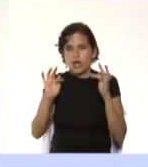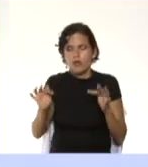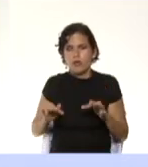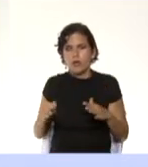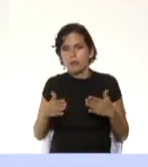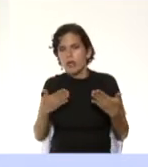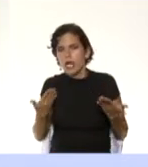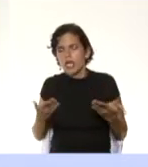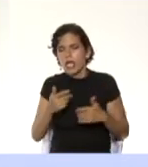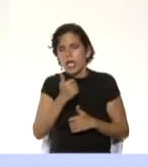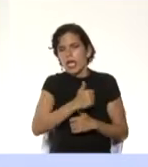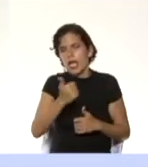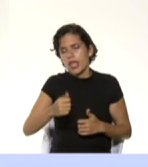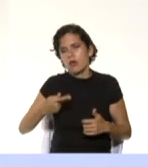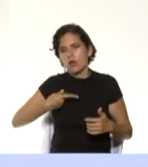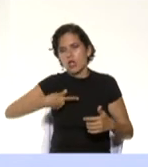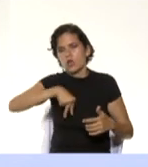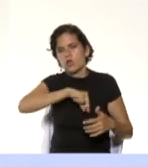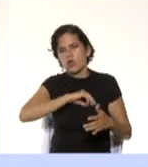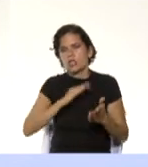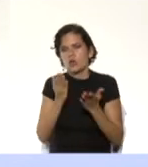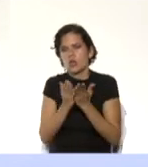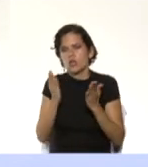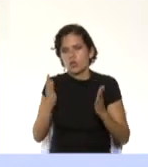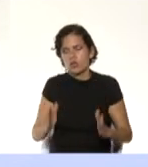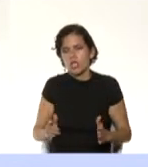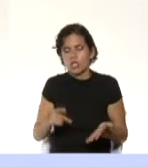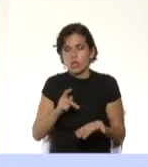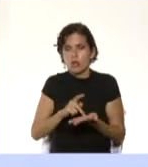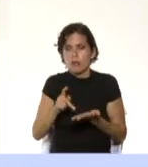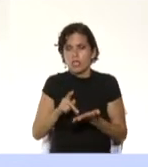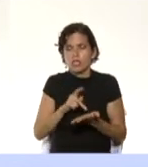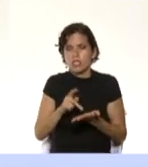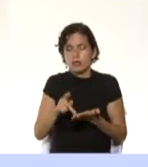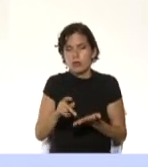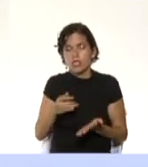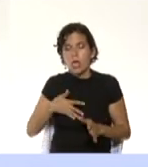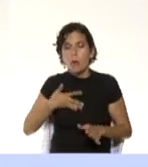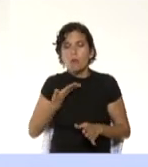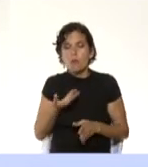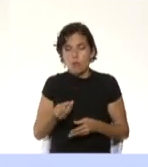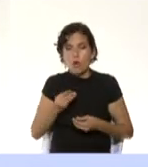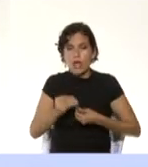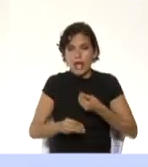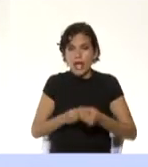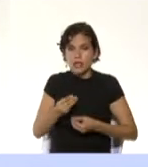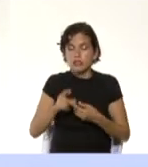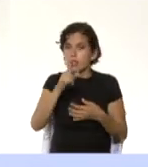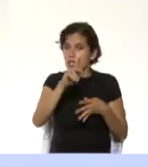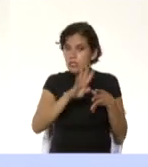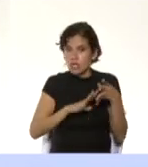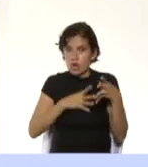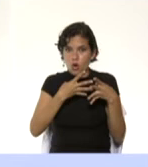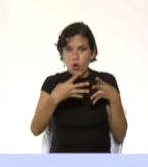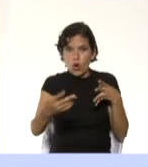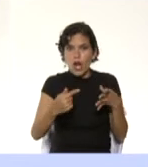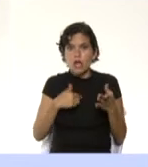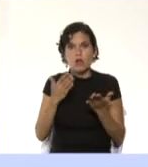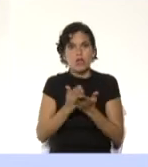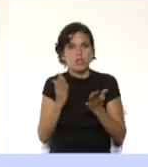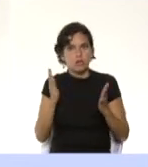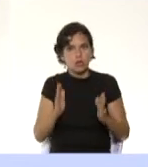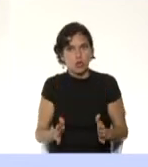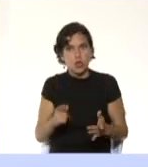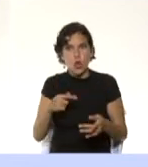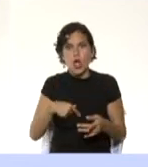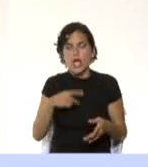la que cada uno de nuestros estudiantes y de nuestros participantes pueden llevar a cabo ese horario de estudio,